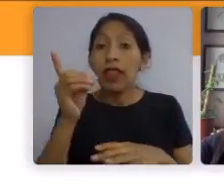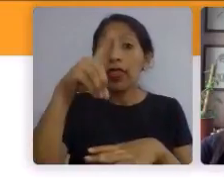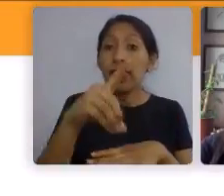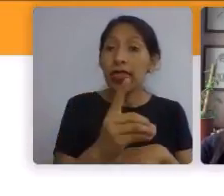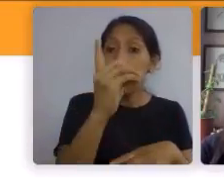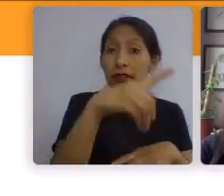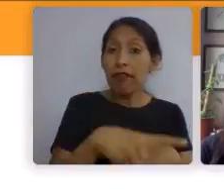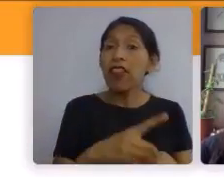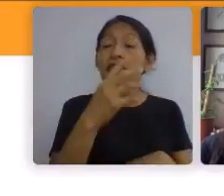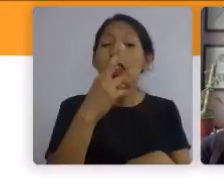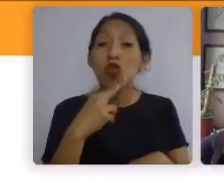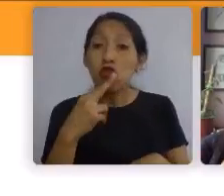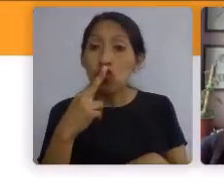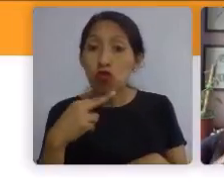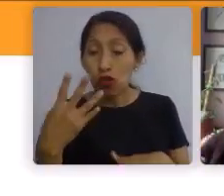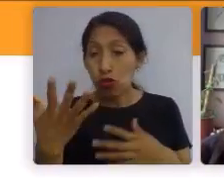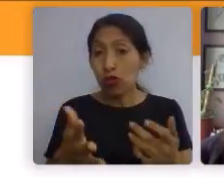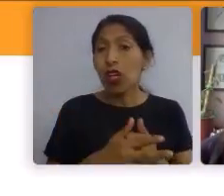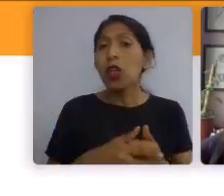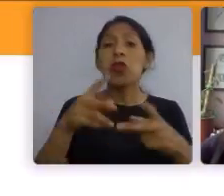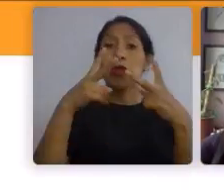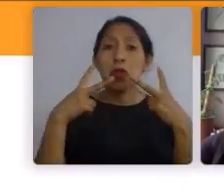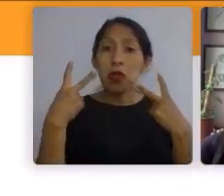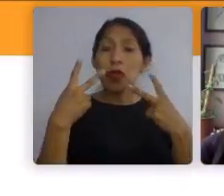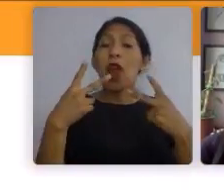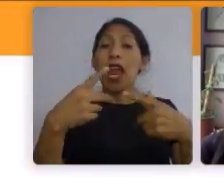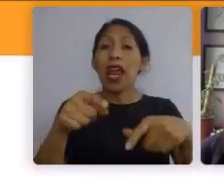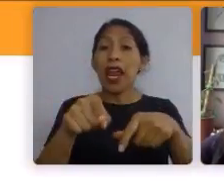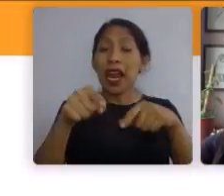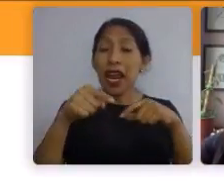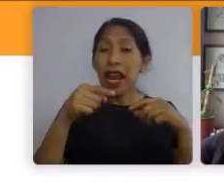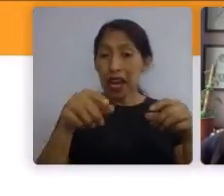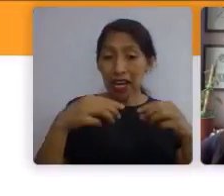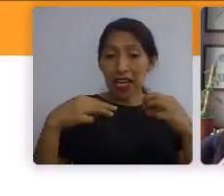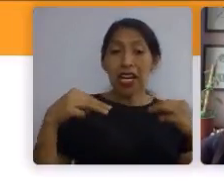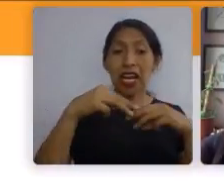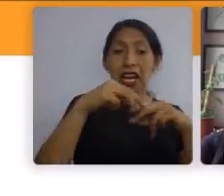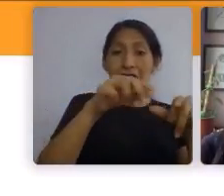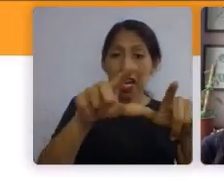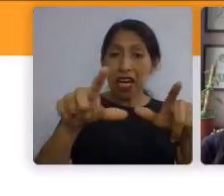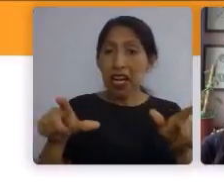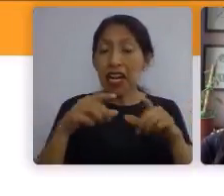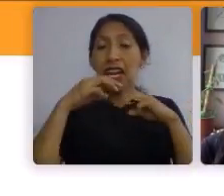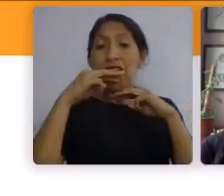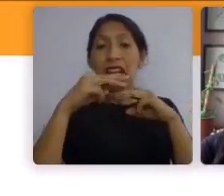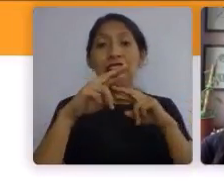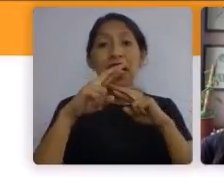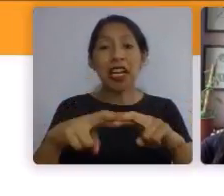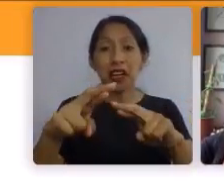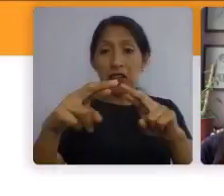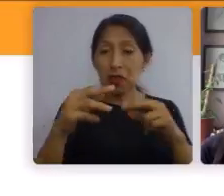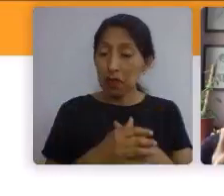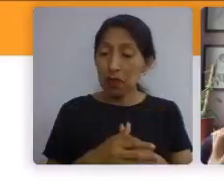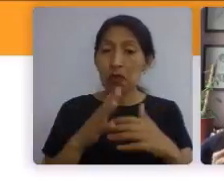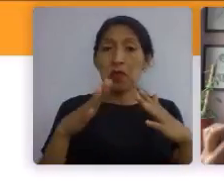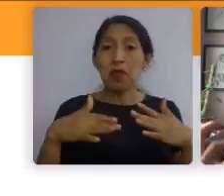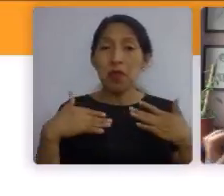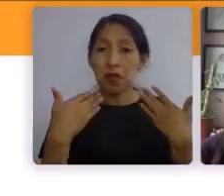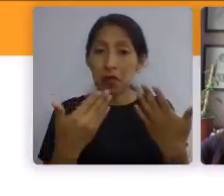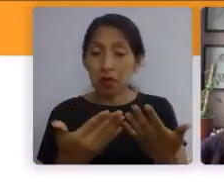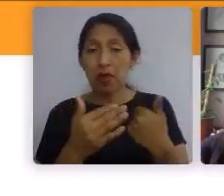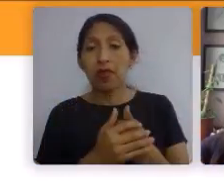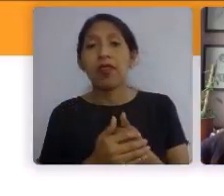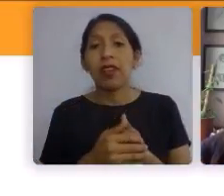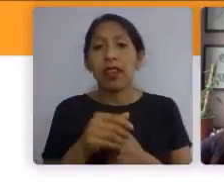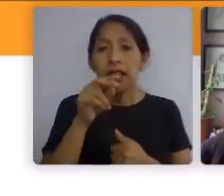nuestra Amazonía, y tantas opciones que tenemos nosotros como país, justamente en estos dos